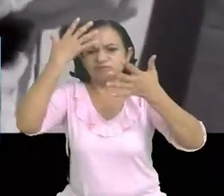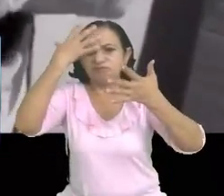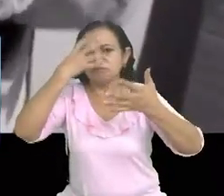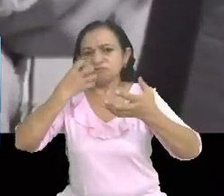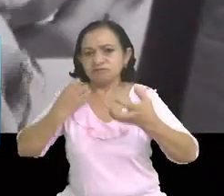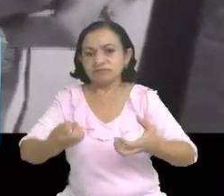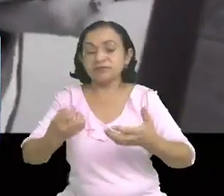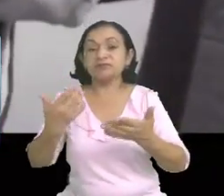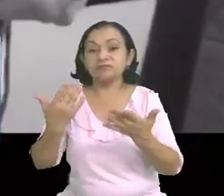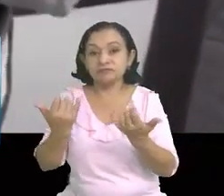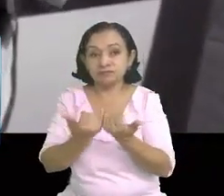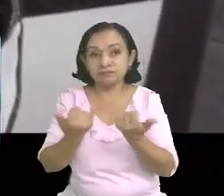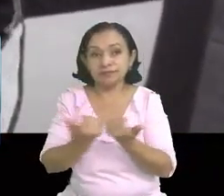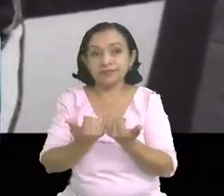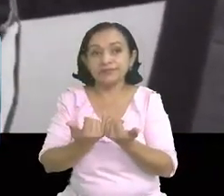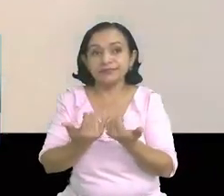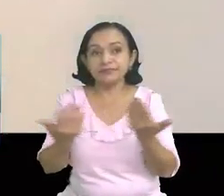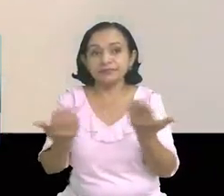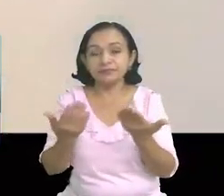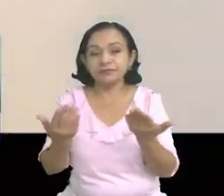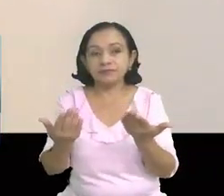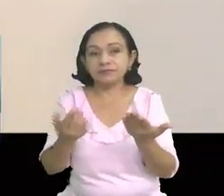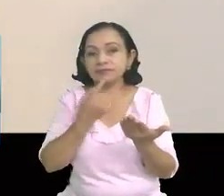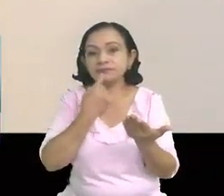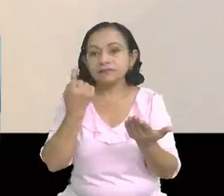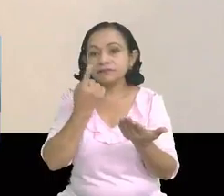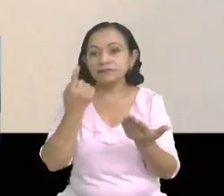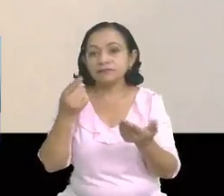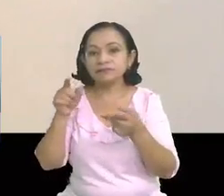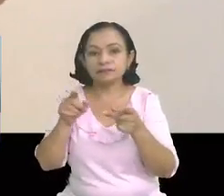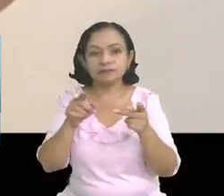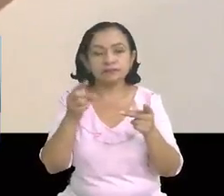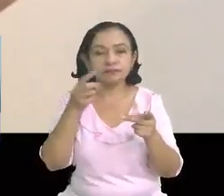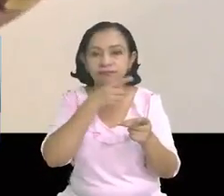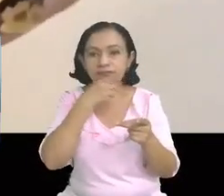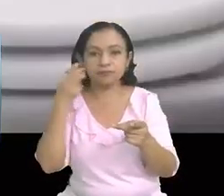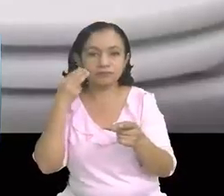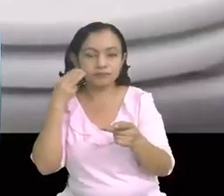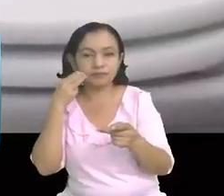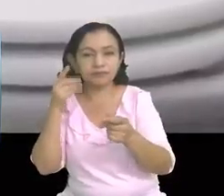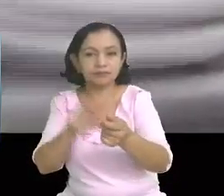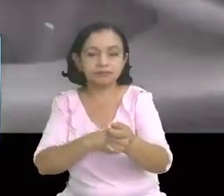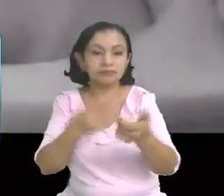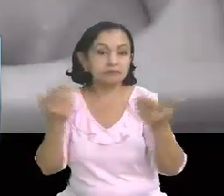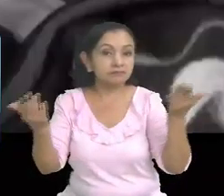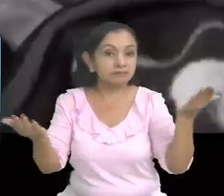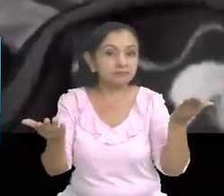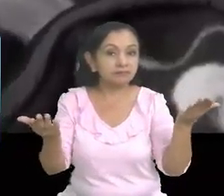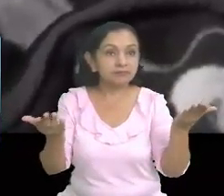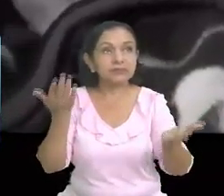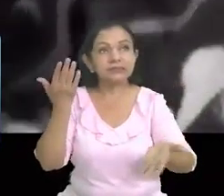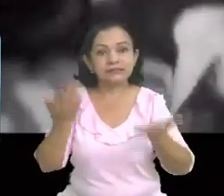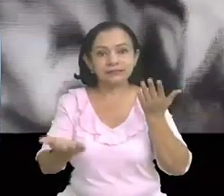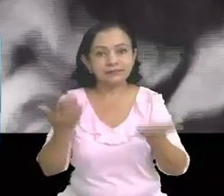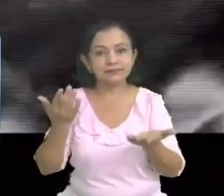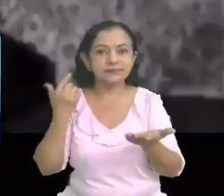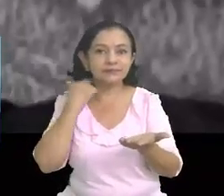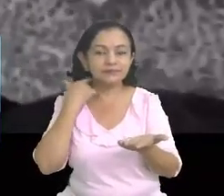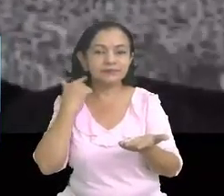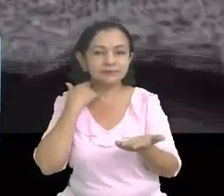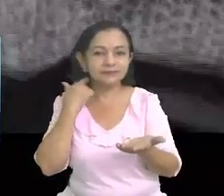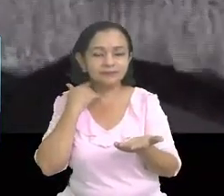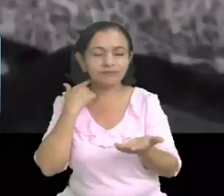la agresividad. ¿Irritabilidad con quién? ¿A quién se le expresa? ¿A la mamá, al papá, a los hermanos? Desgraciadamente casi siempre